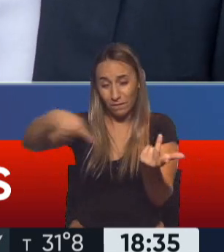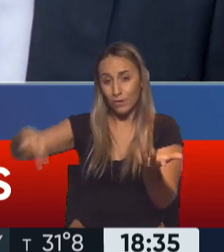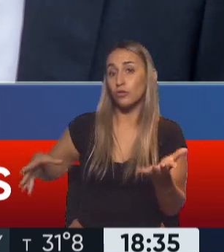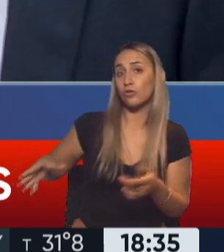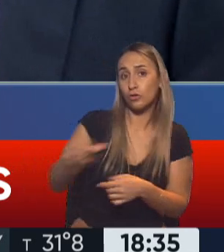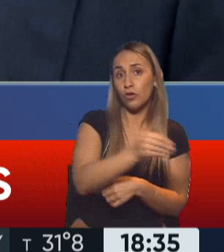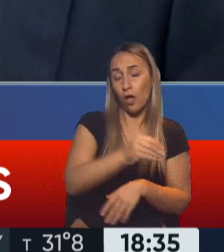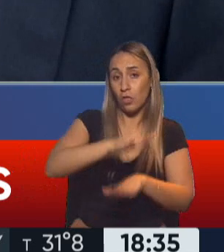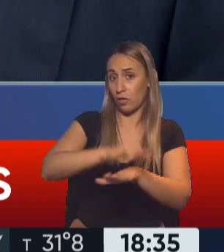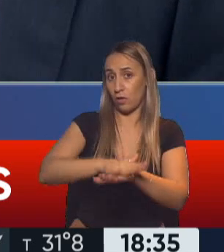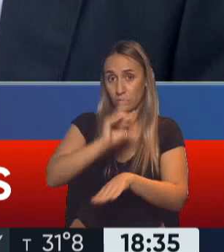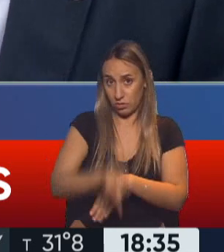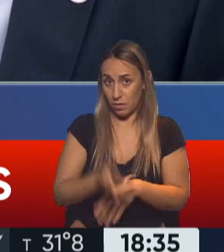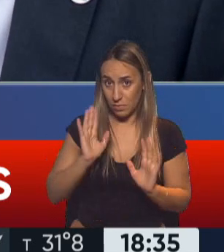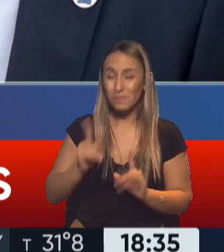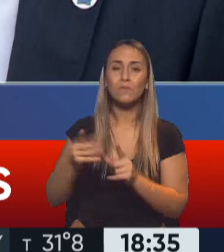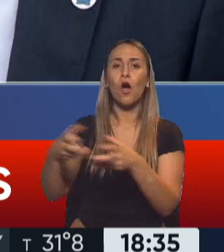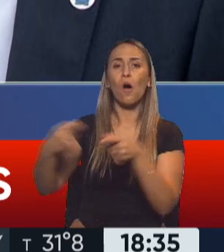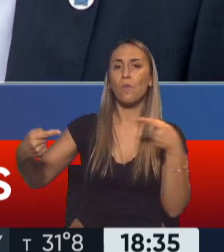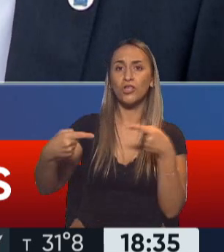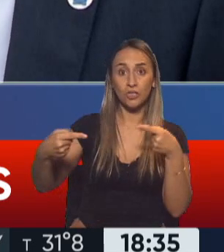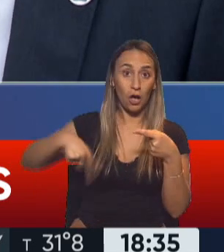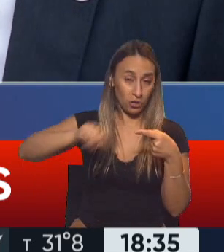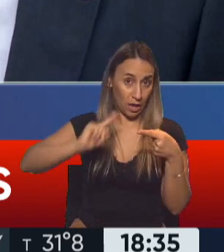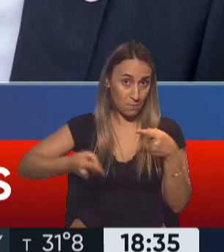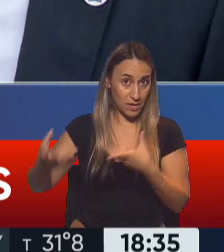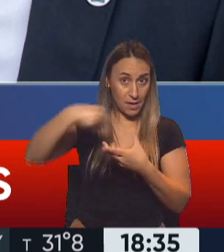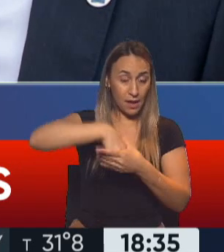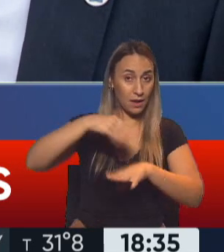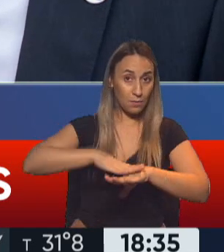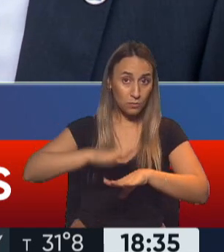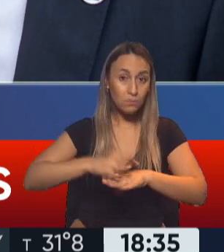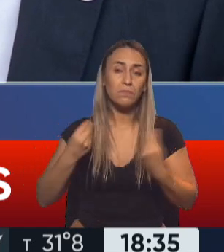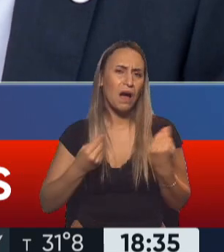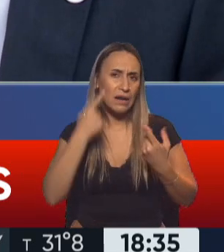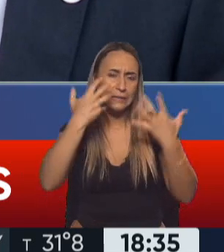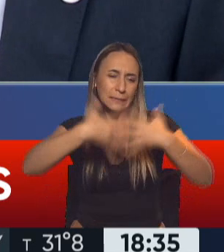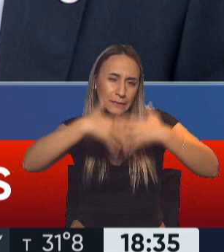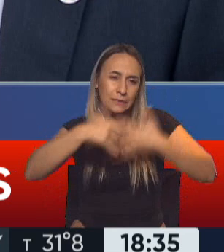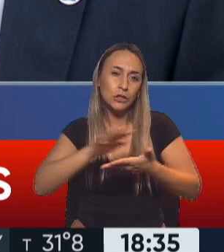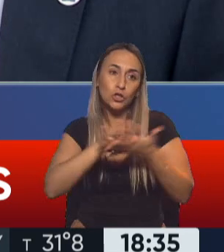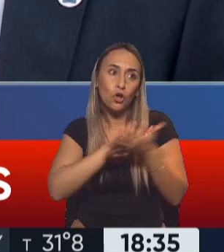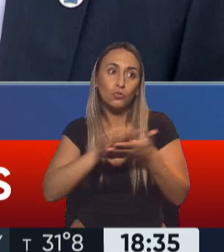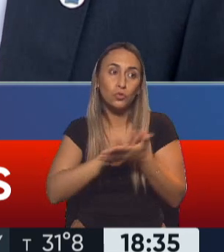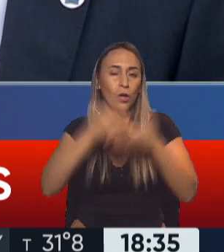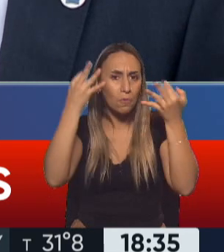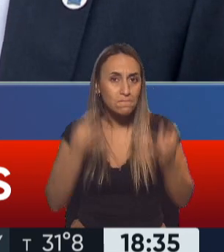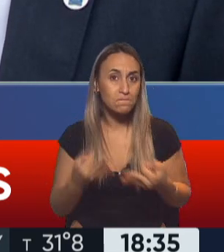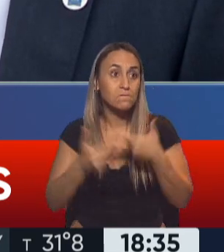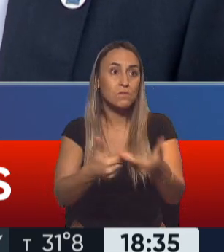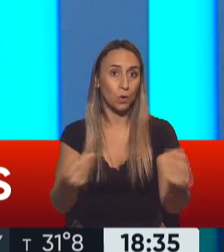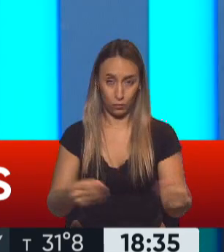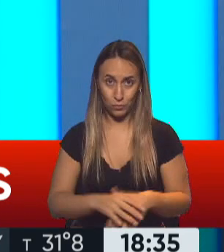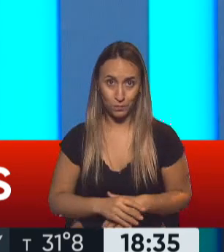la oposición, a efectos de buscar soluciones concretas para poder desarrollar productivamente el país. Y teniendo en